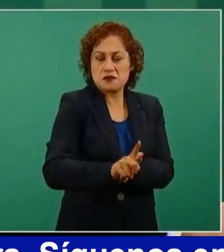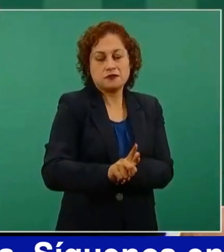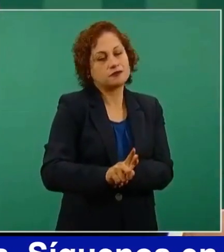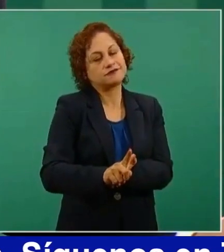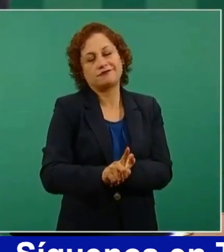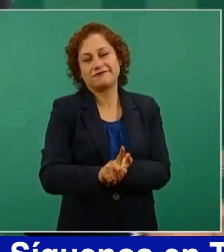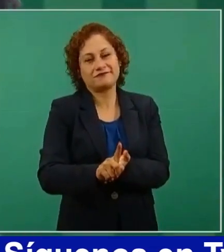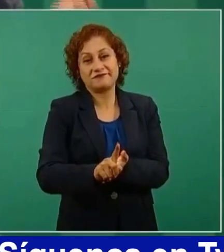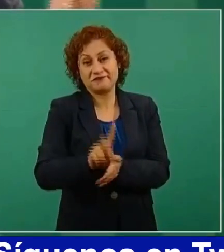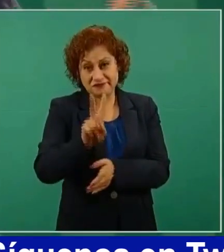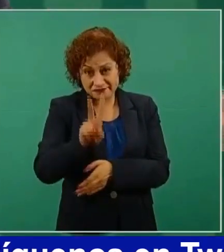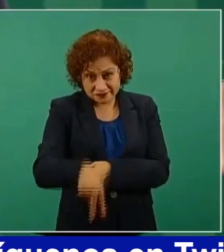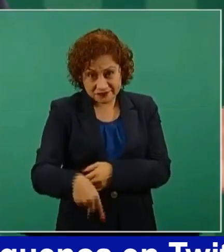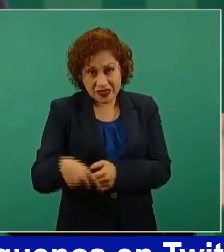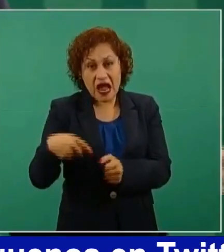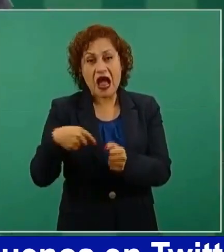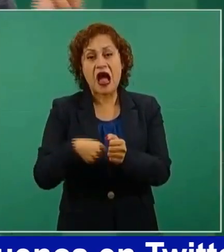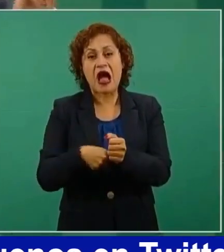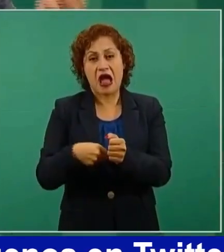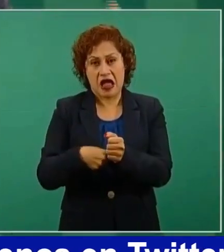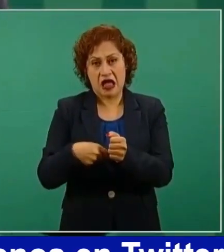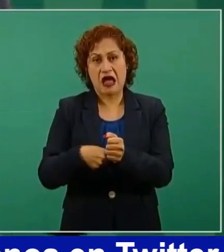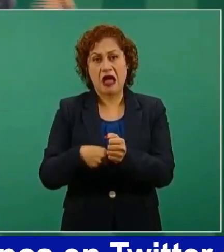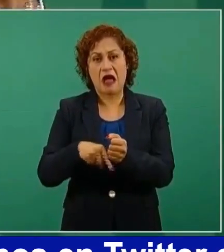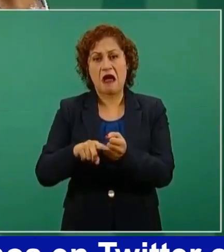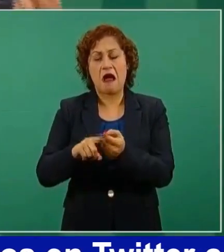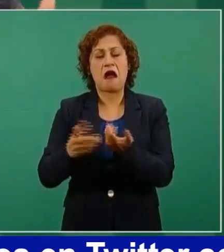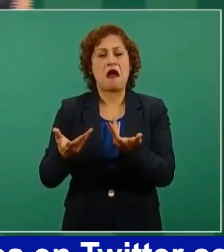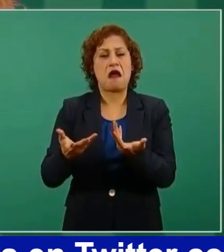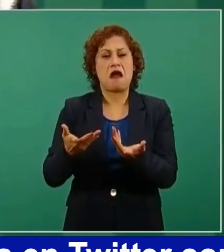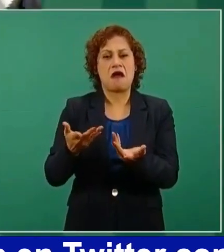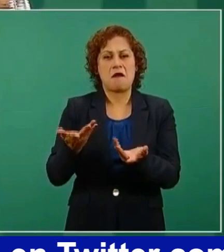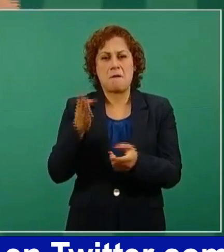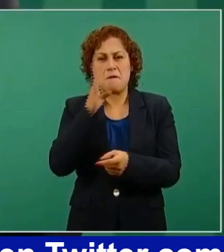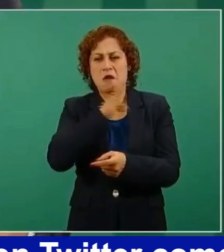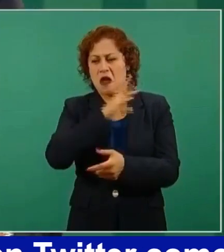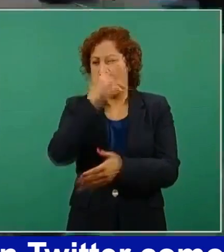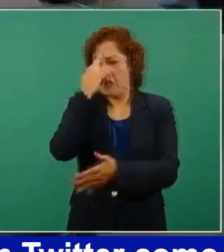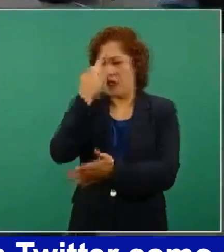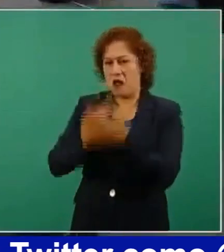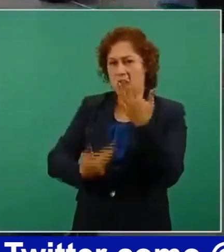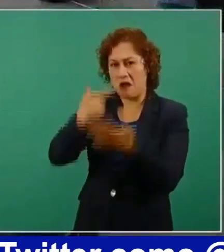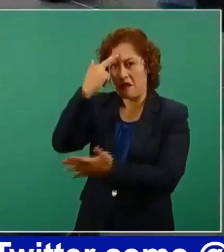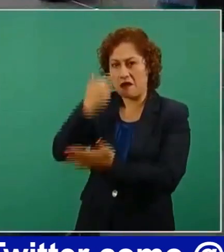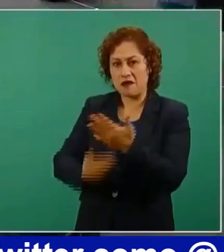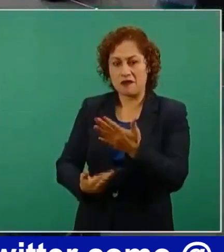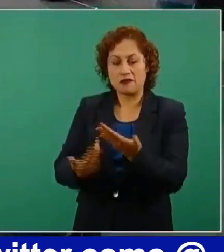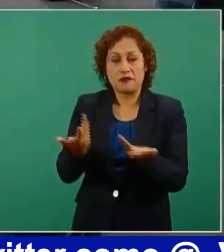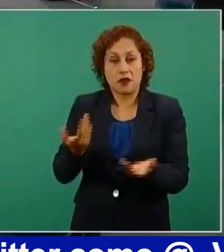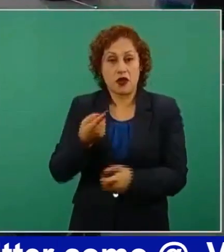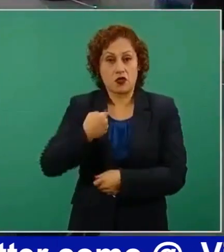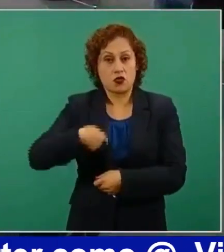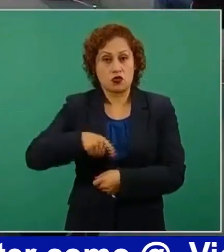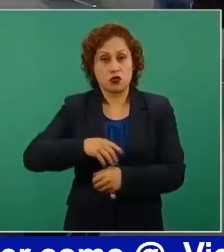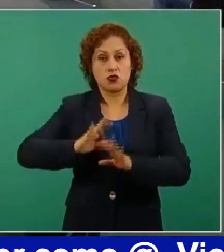Entonces, hemos avanzado para que haya legalidad